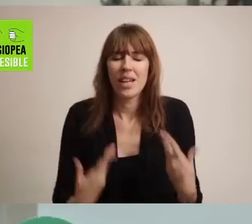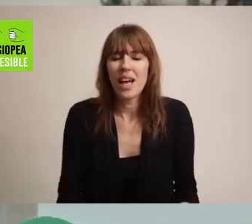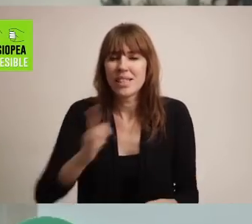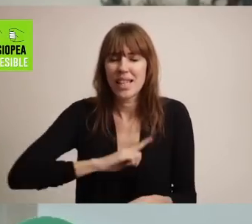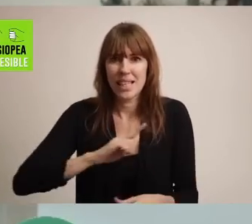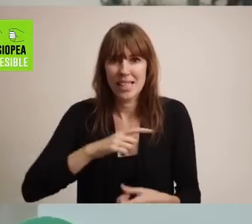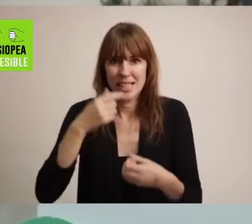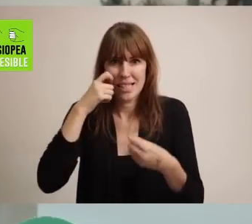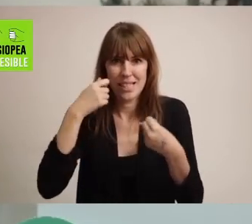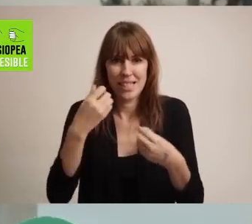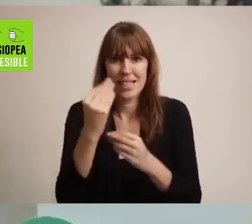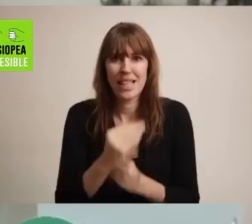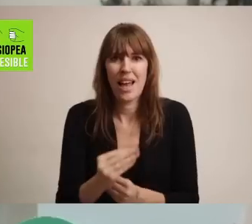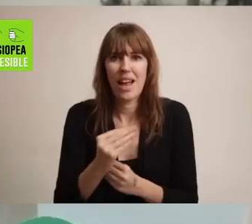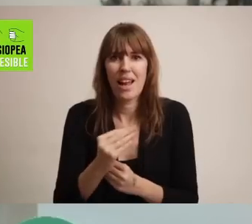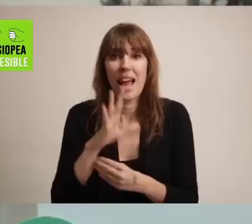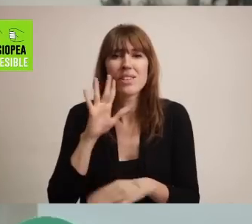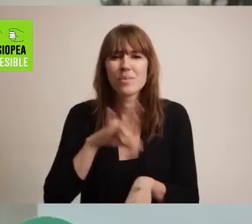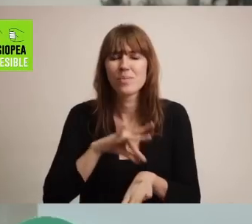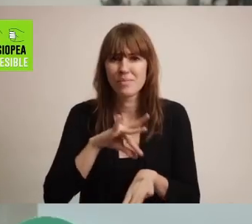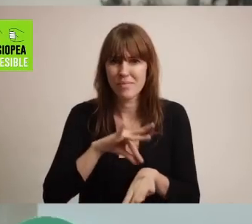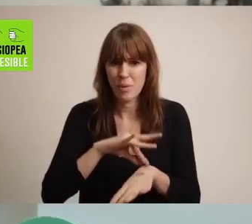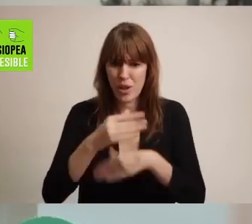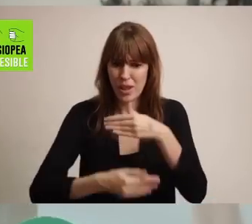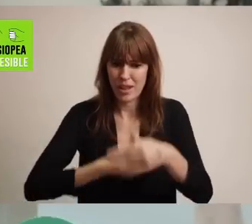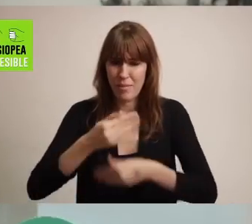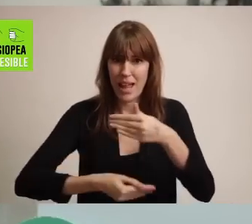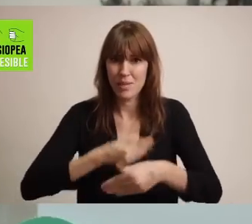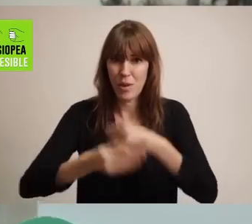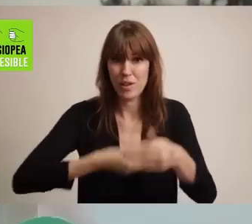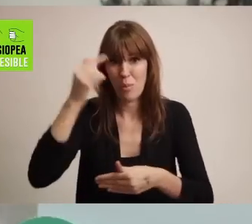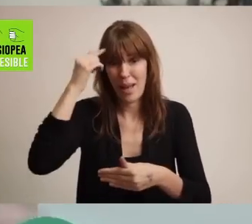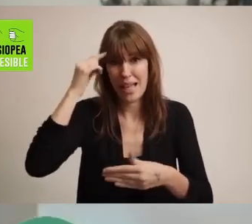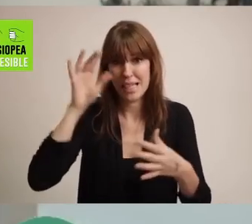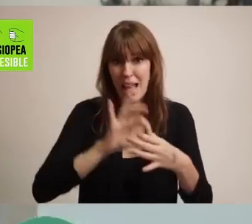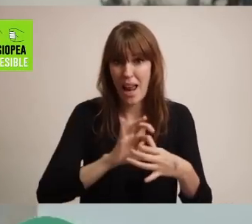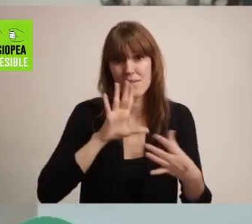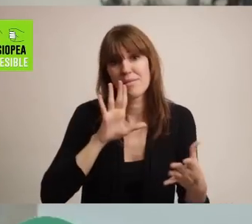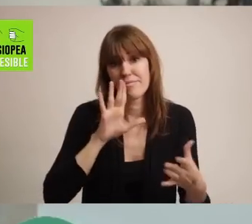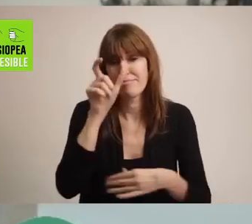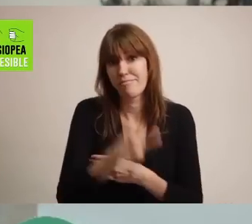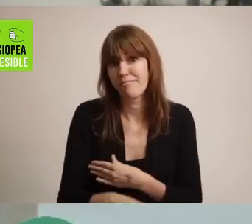Y como la enfermedad era también mucho proceso mental, pues entonces la persona, pues eso, se curaba.